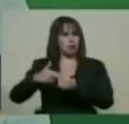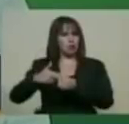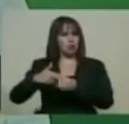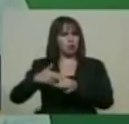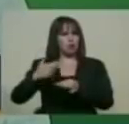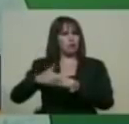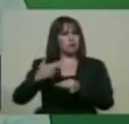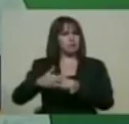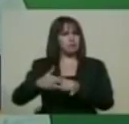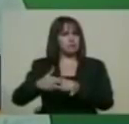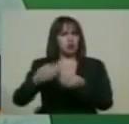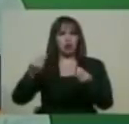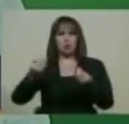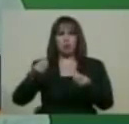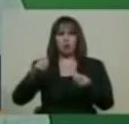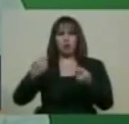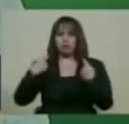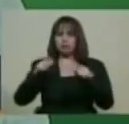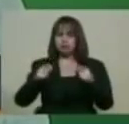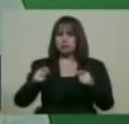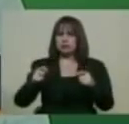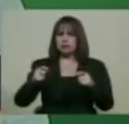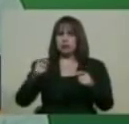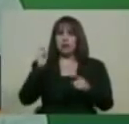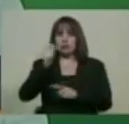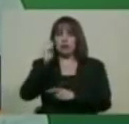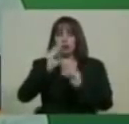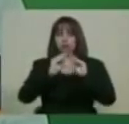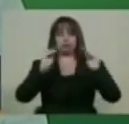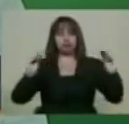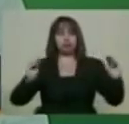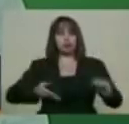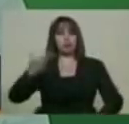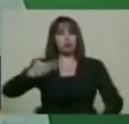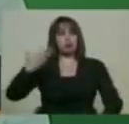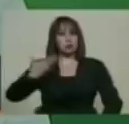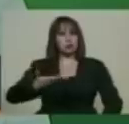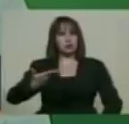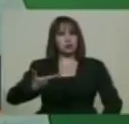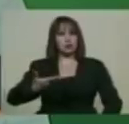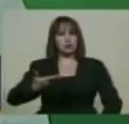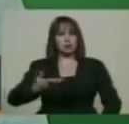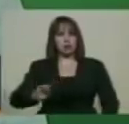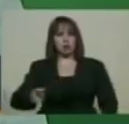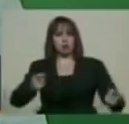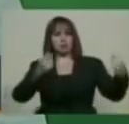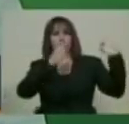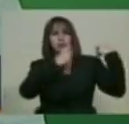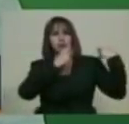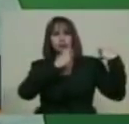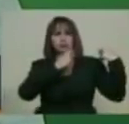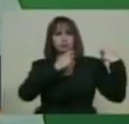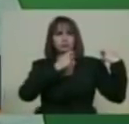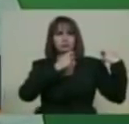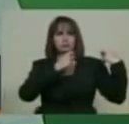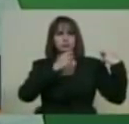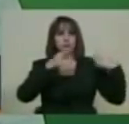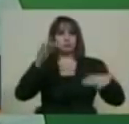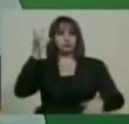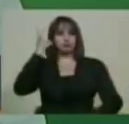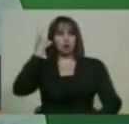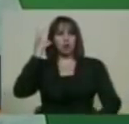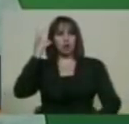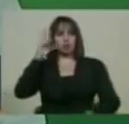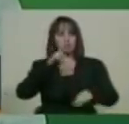Saben ustedes que es la tarea principal. El día de ayer hice anuncios importantes. Coloqué a la gran compañera, la